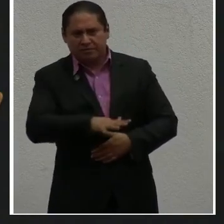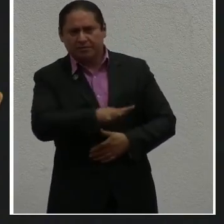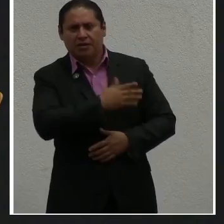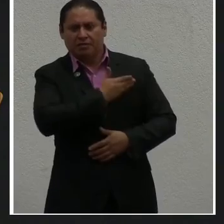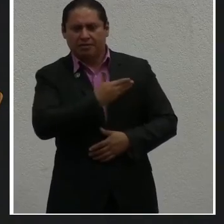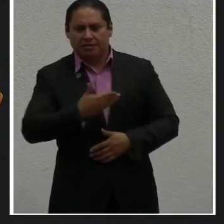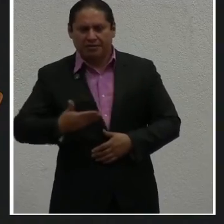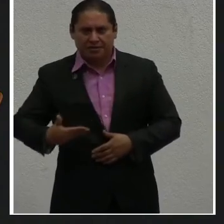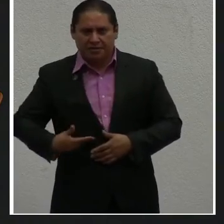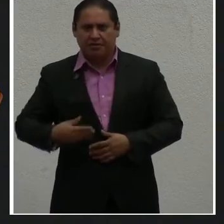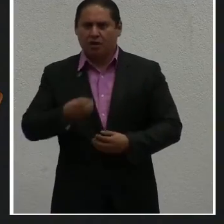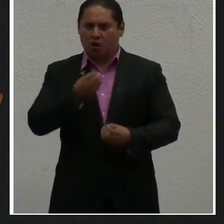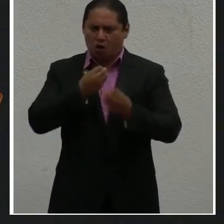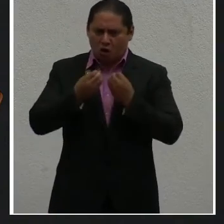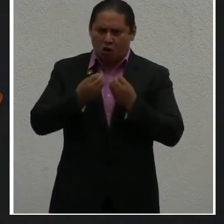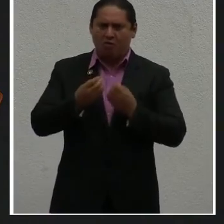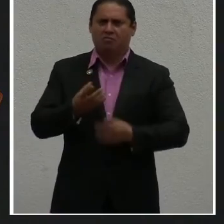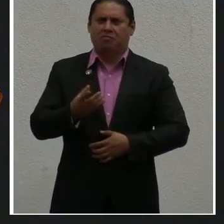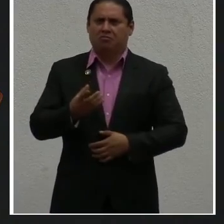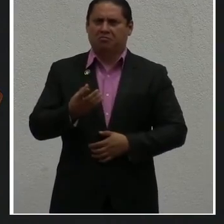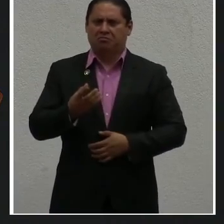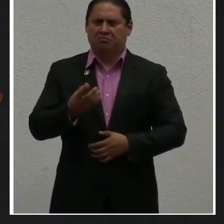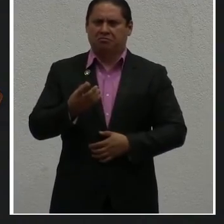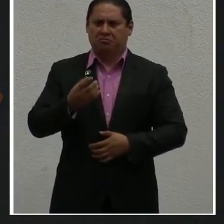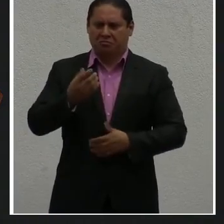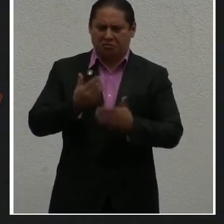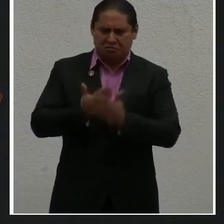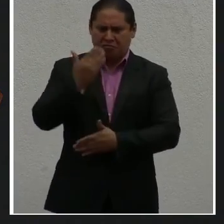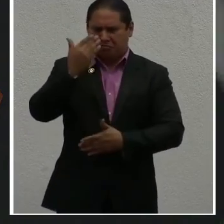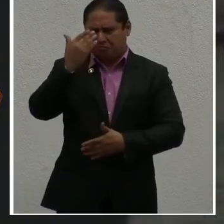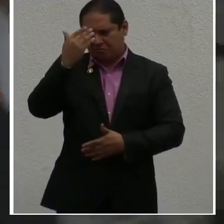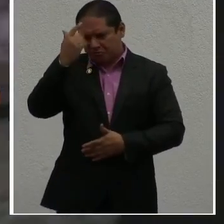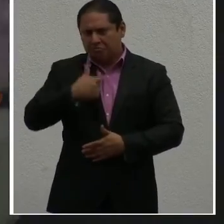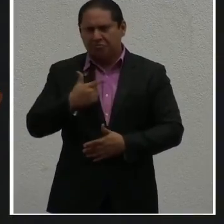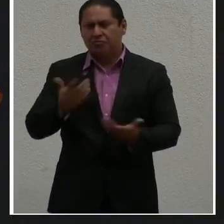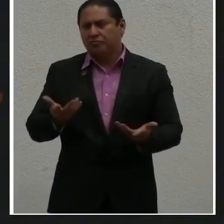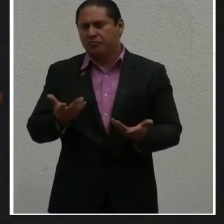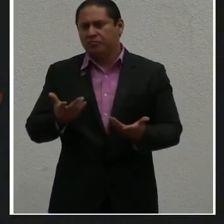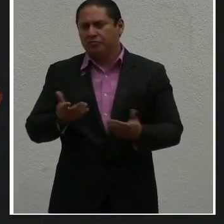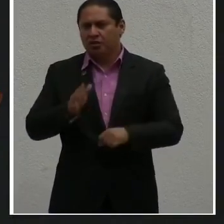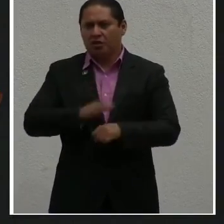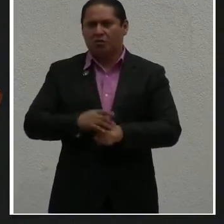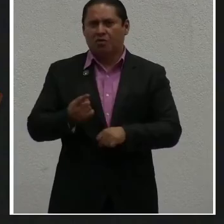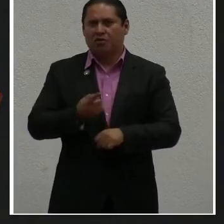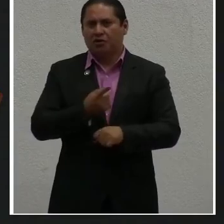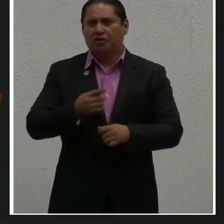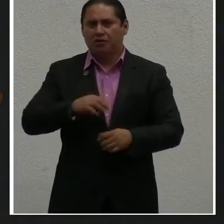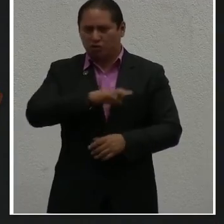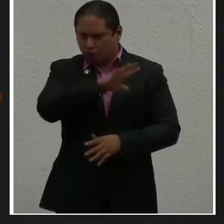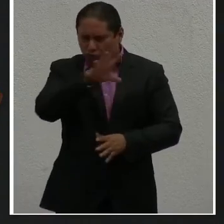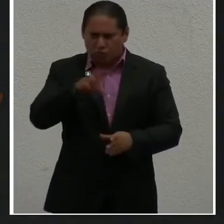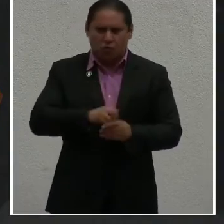come, desayuna, cena y vive en un espacio de confort, ¿por qué no lo buscamos para todos los